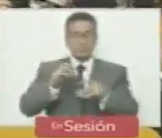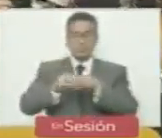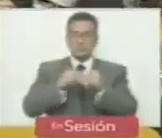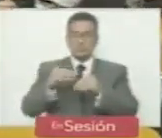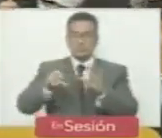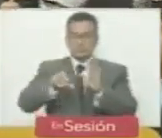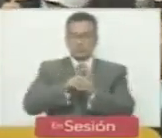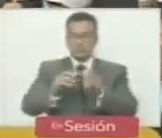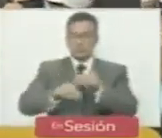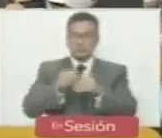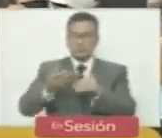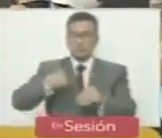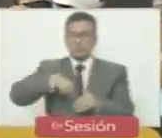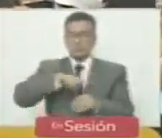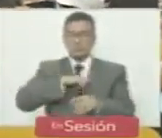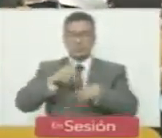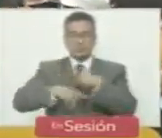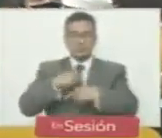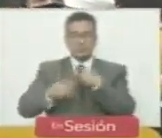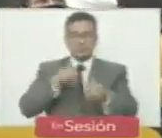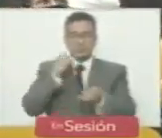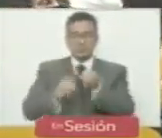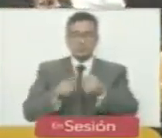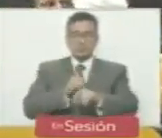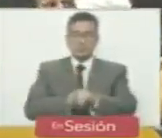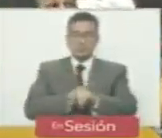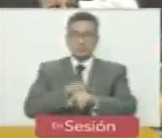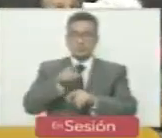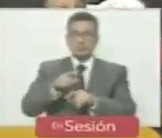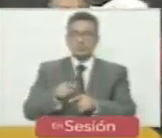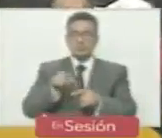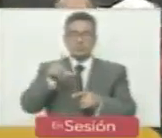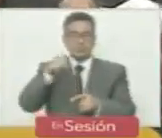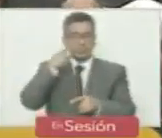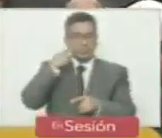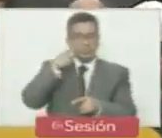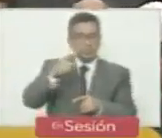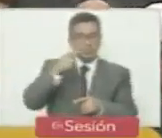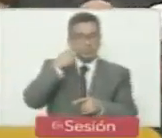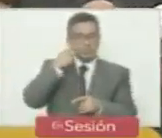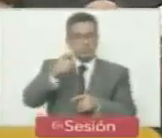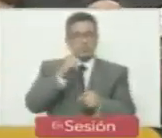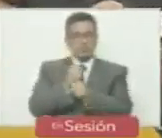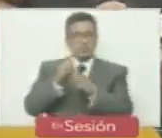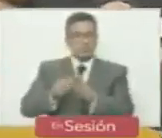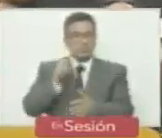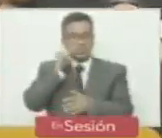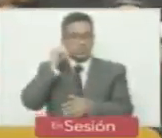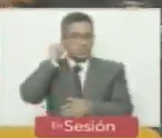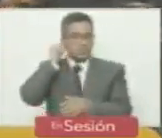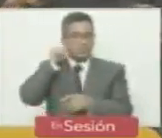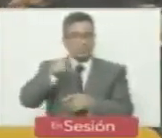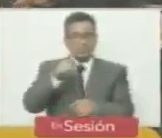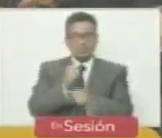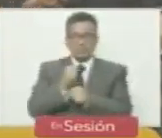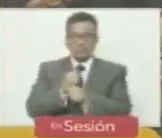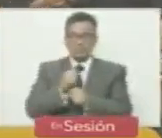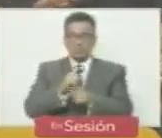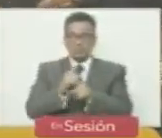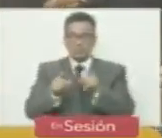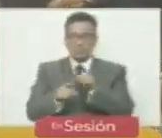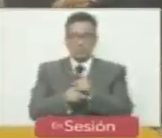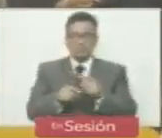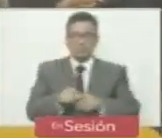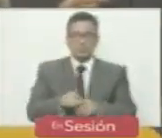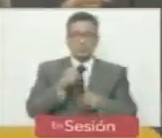legal que hemos nosotros desarrollado en los últimos tiempos. No perdamos de vista que el trabajador y la trabajadora, en esa contradicción